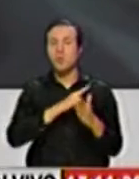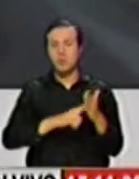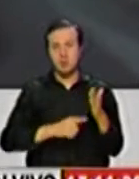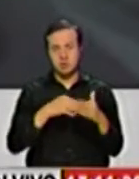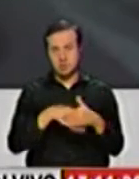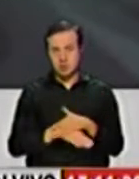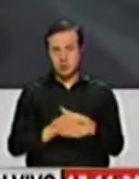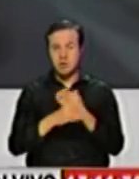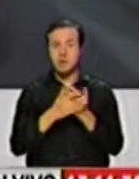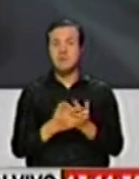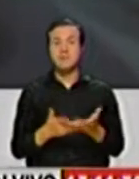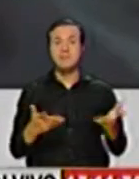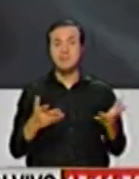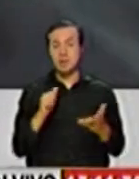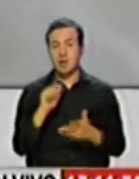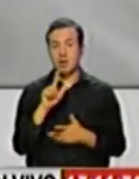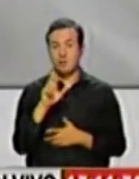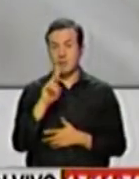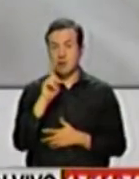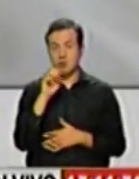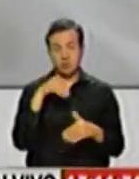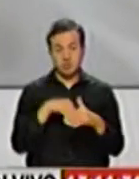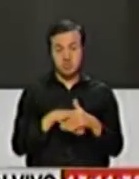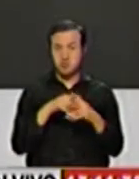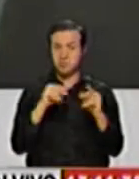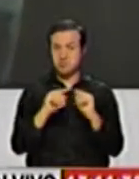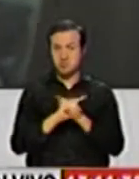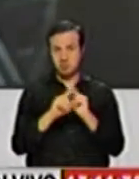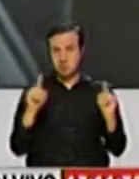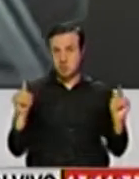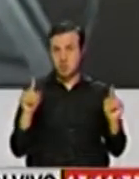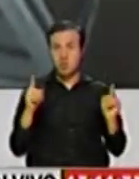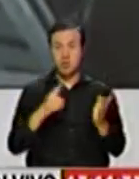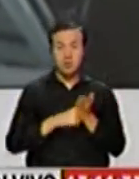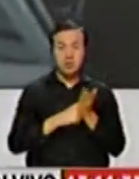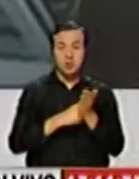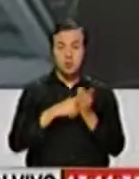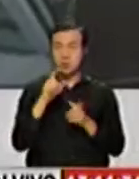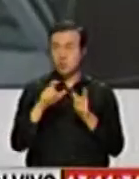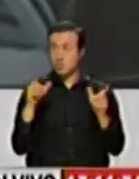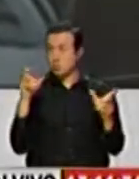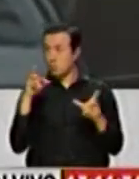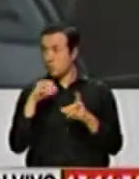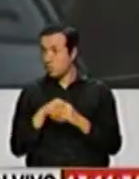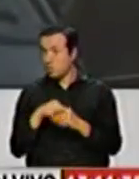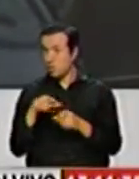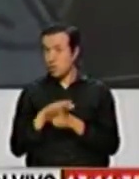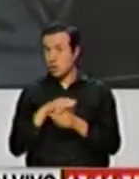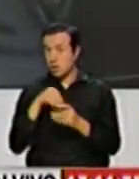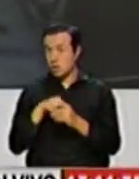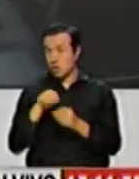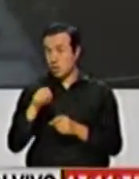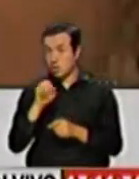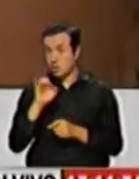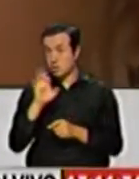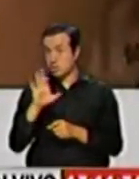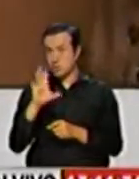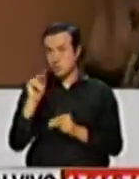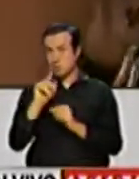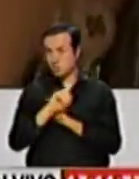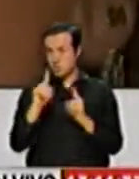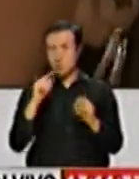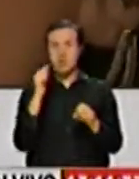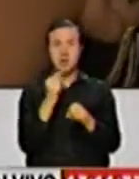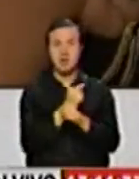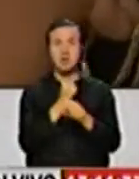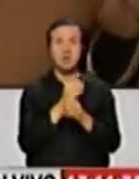eso fue posible. Alvarado no pudo acceder, ni tampoco se pudo reunir con nadie, al menos al interior del canal, aseguró la